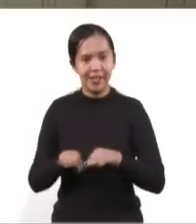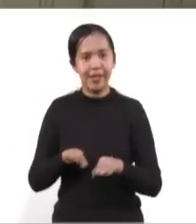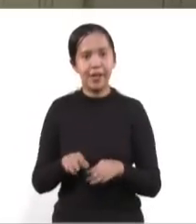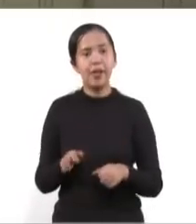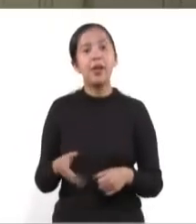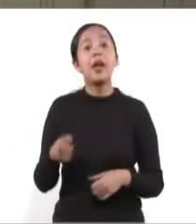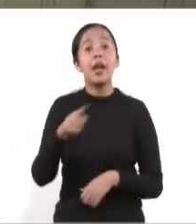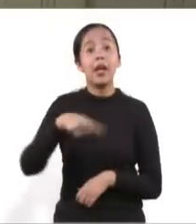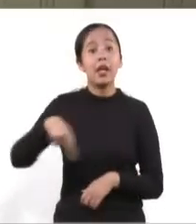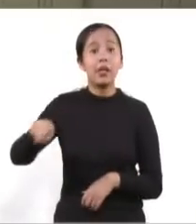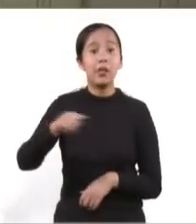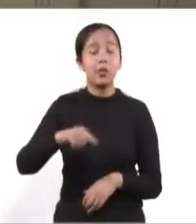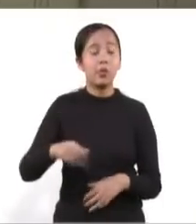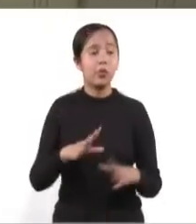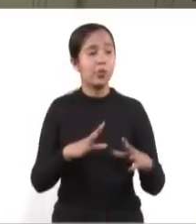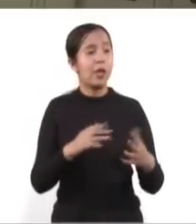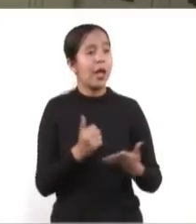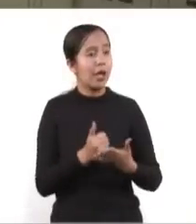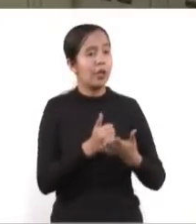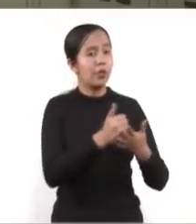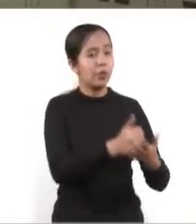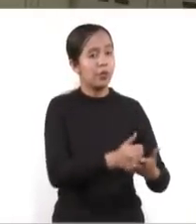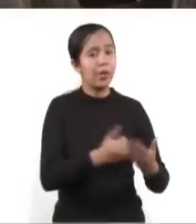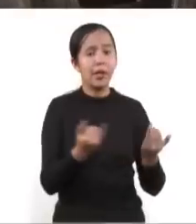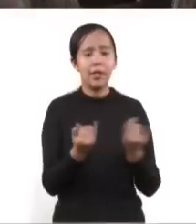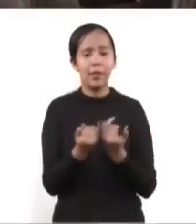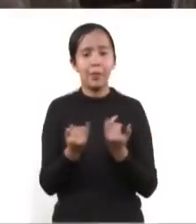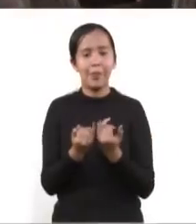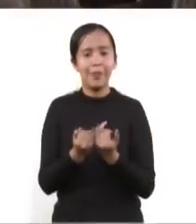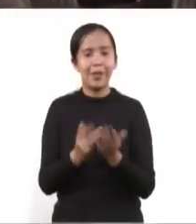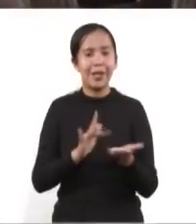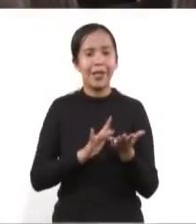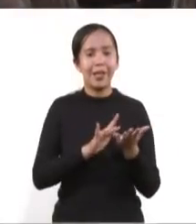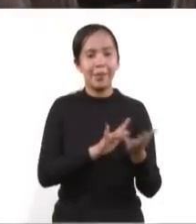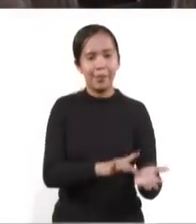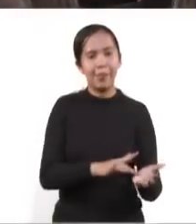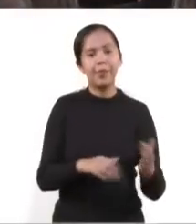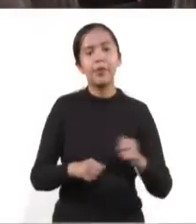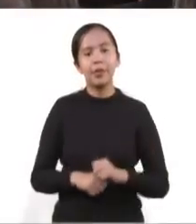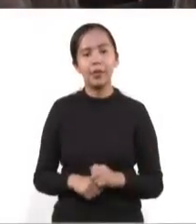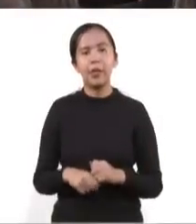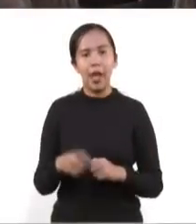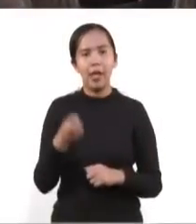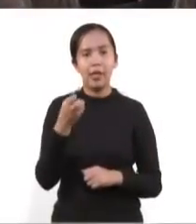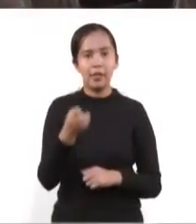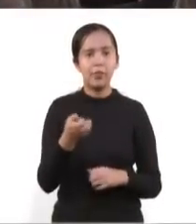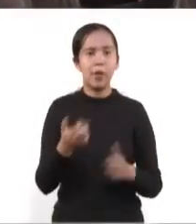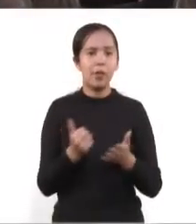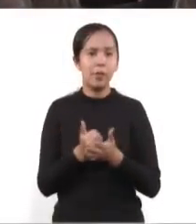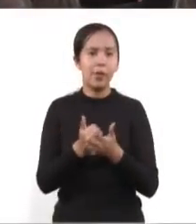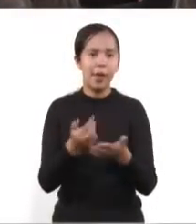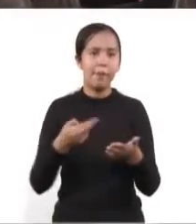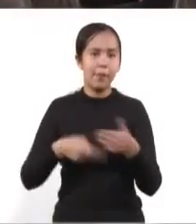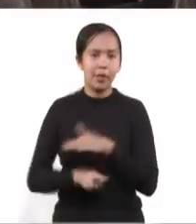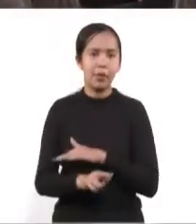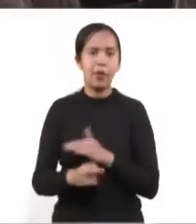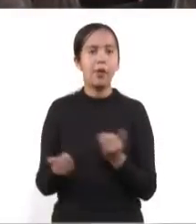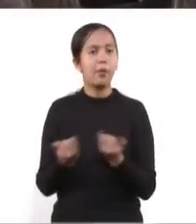acompañado y brindado sus capacidades y compromiso con este proyecto de alta relevancia para el metro y para la